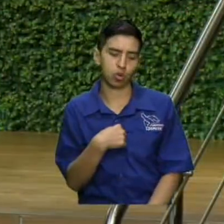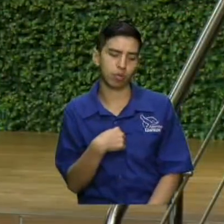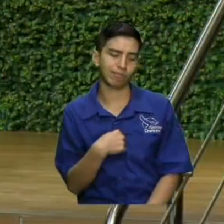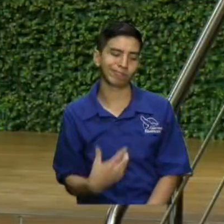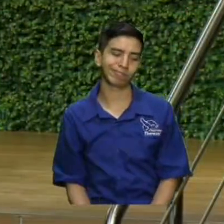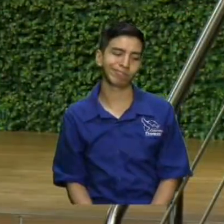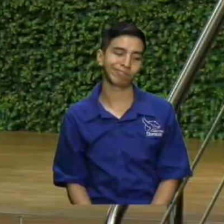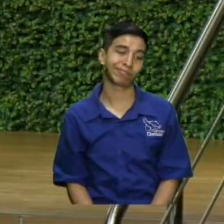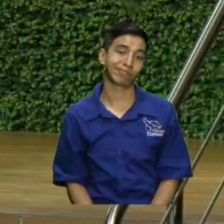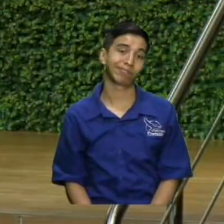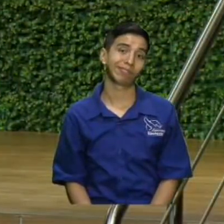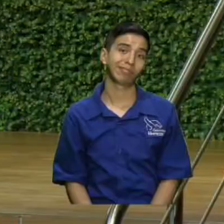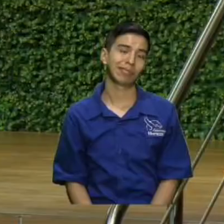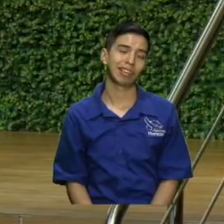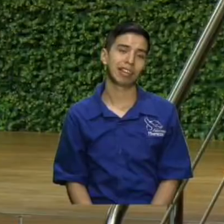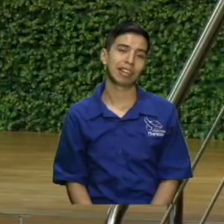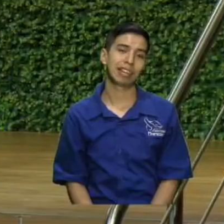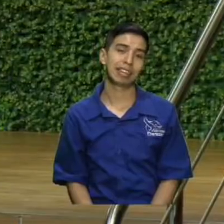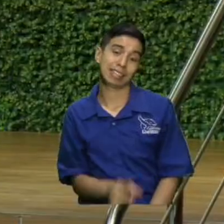¿Será que me cambio de iglesia?